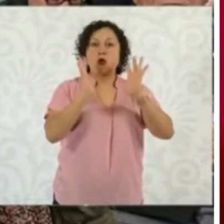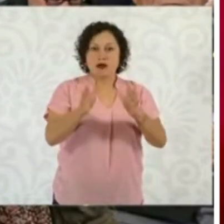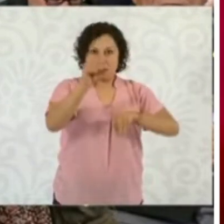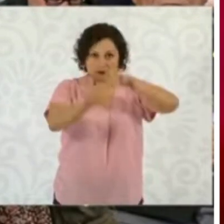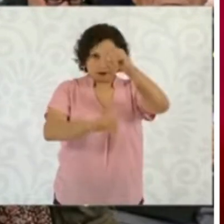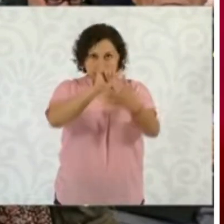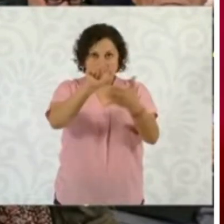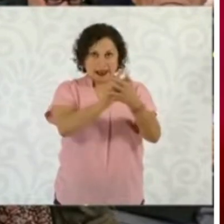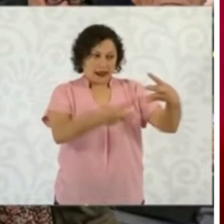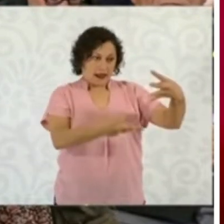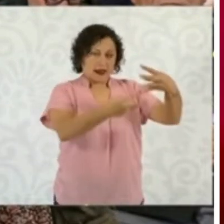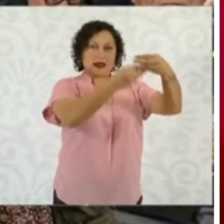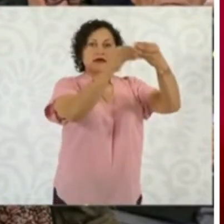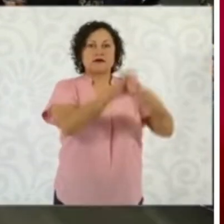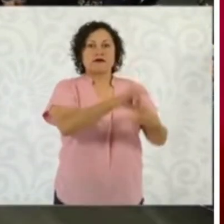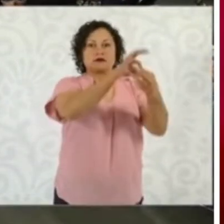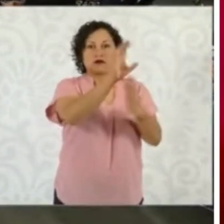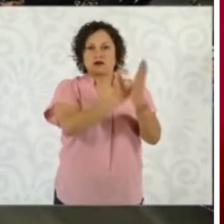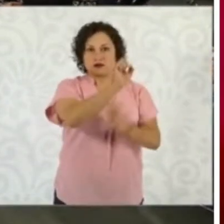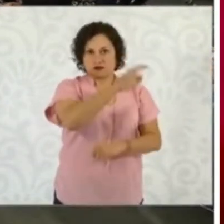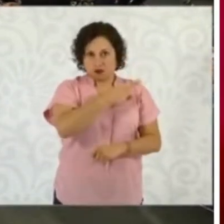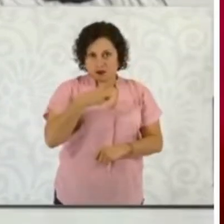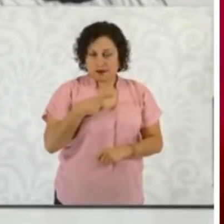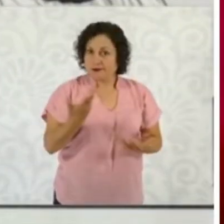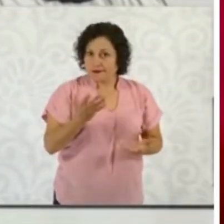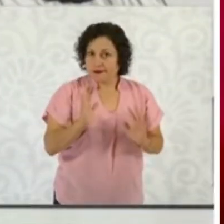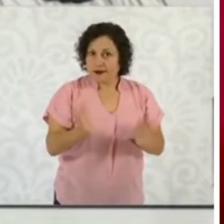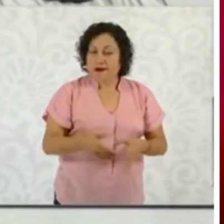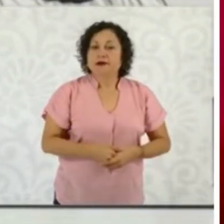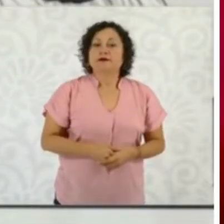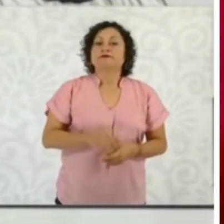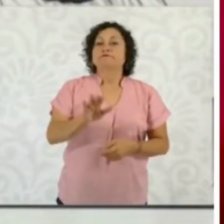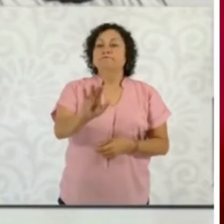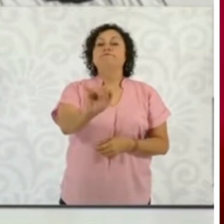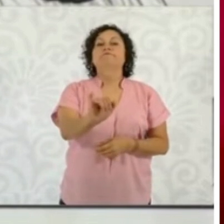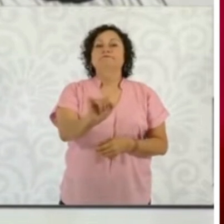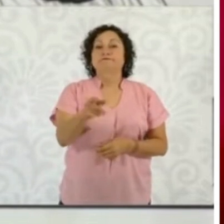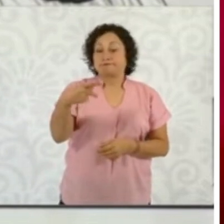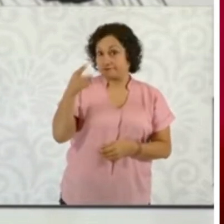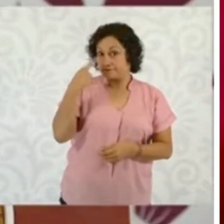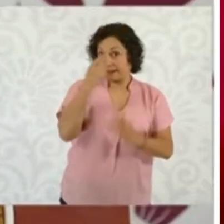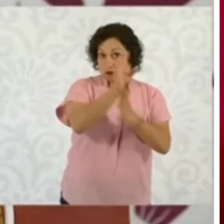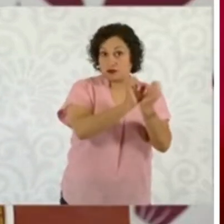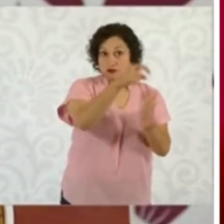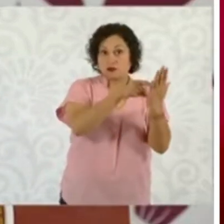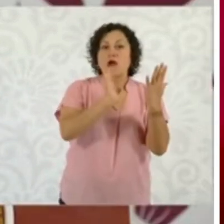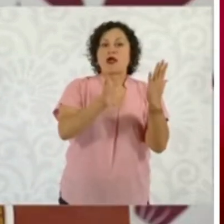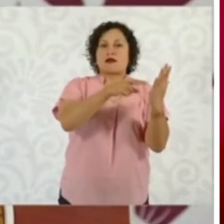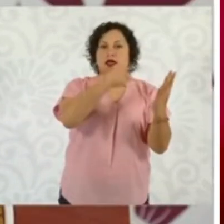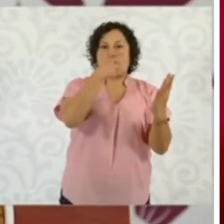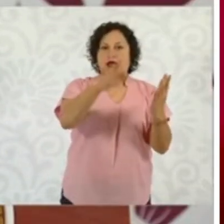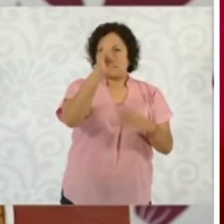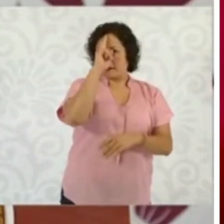para armonizarlas con la reforma constitucional. Sí, de todas maneras la Constitución ya lo prohíbe, y eso está por encima de cualquier